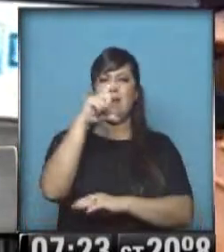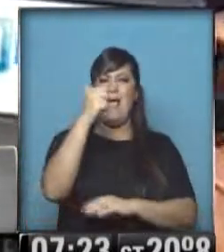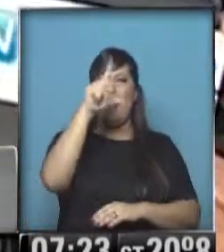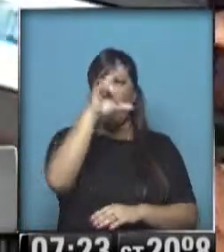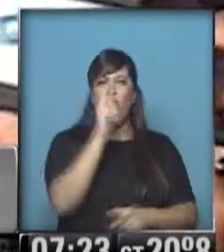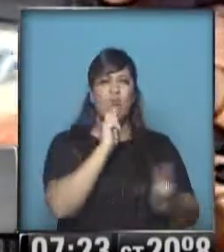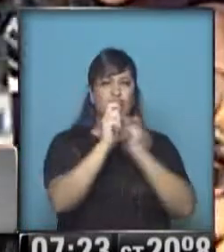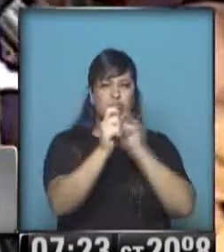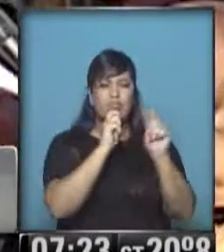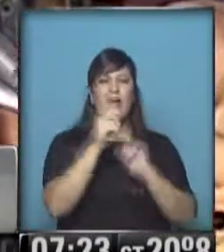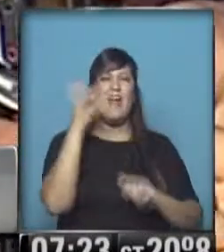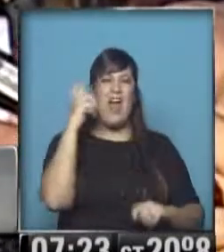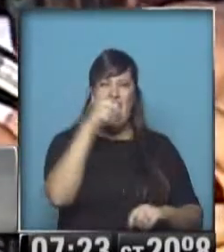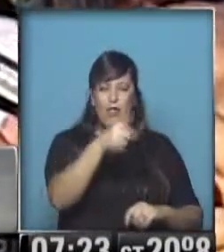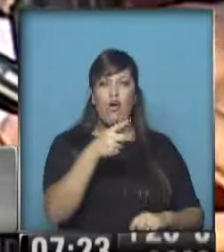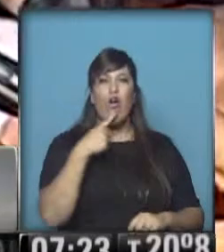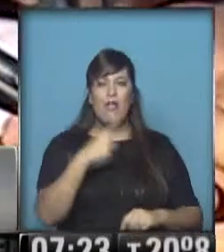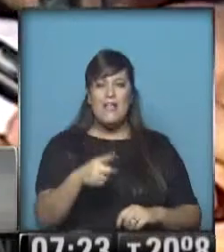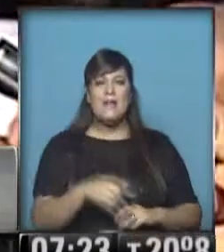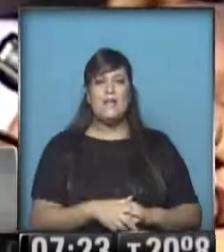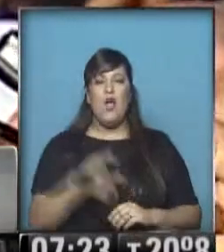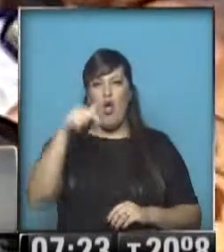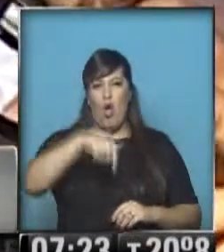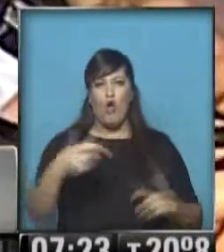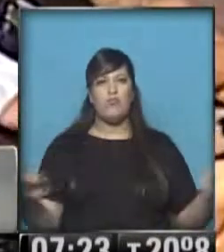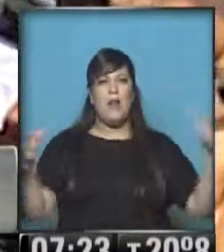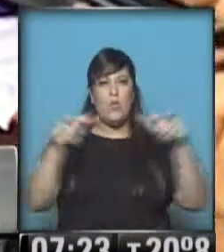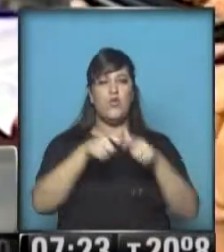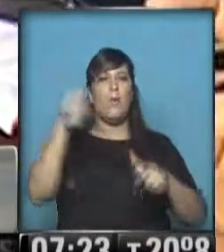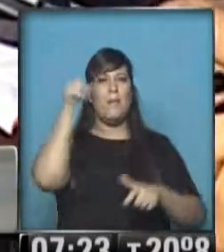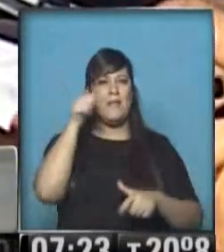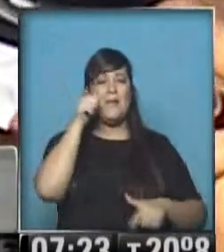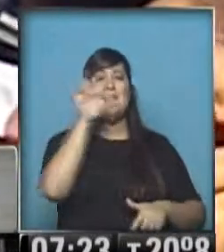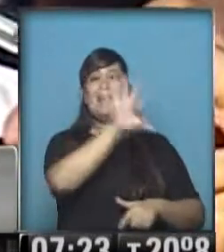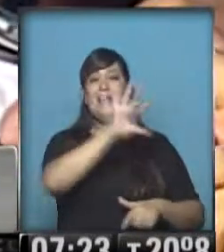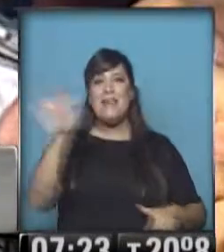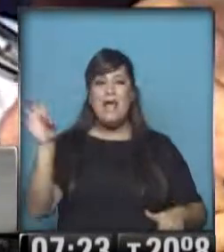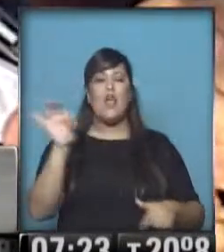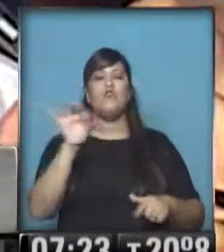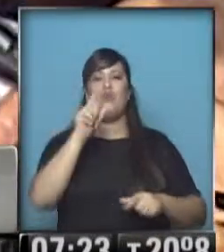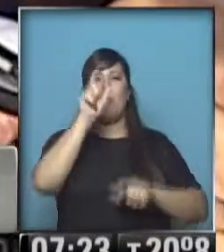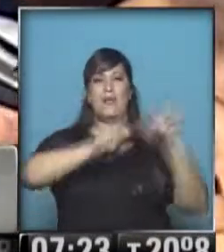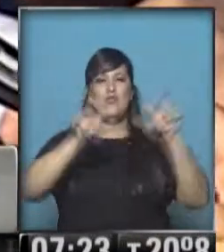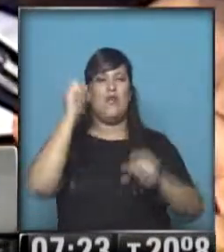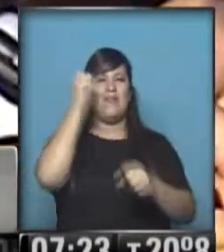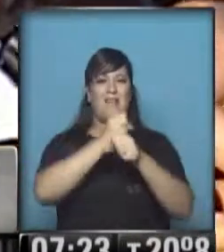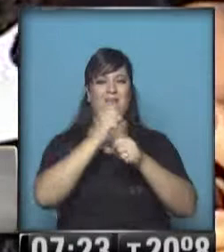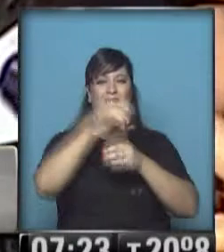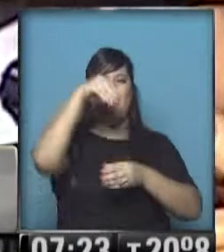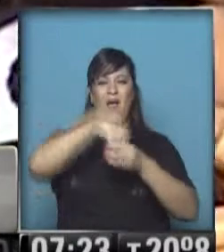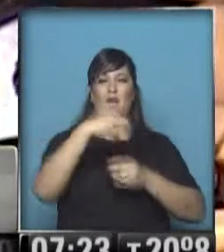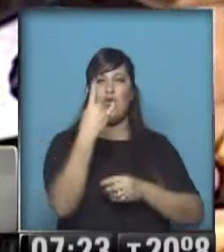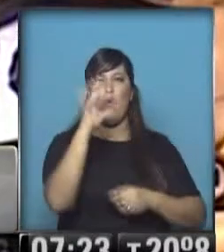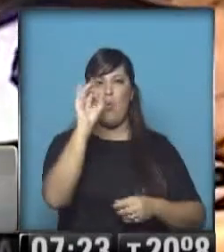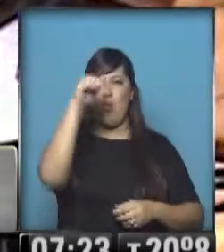reportaje radial, se juntan a partir de hoy en Mar del Plata más de 500 delegados de la UOM, y dejó entrever, no fue